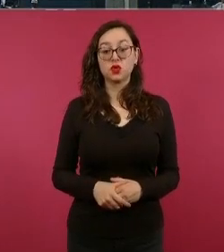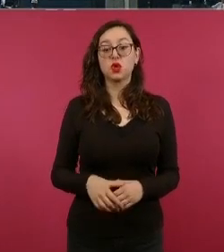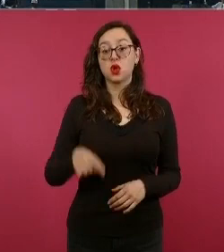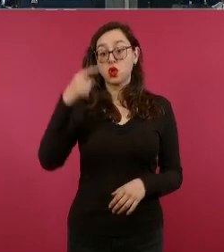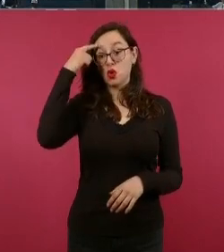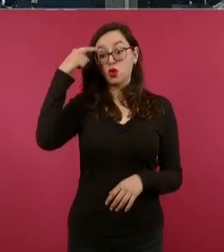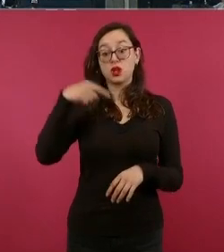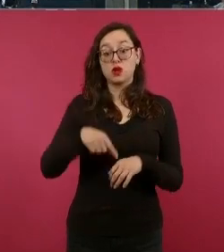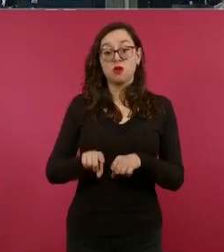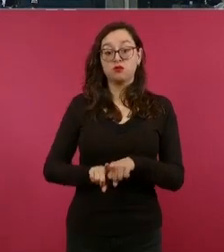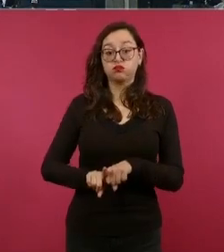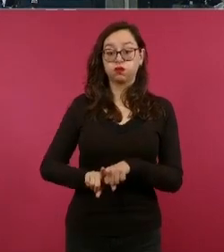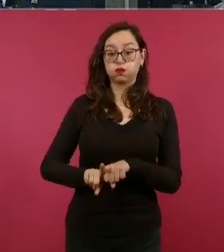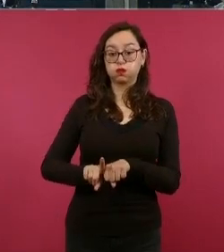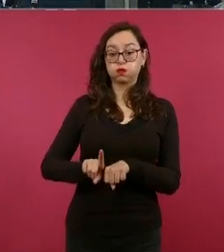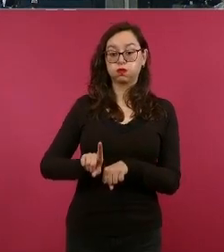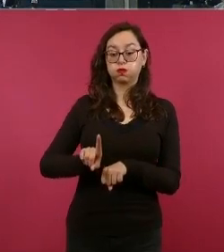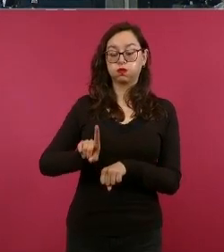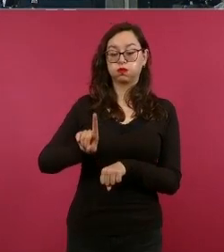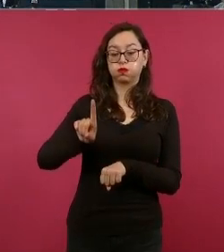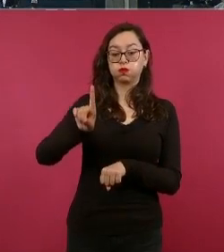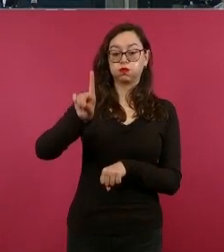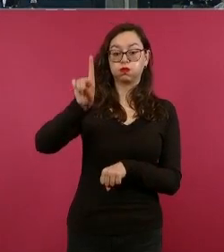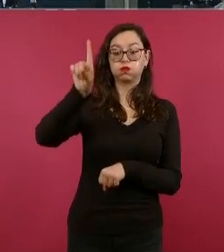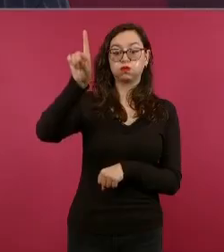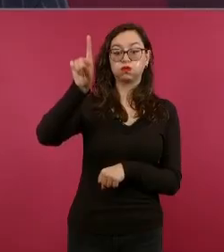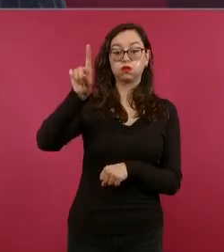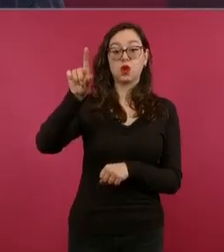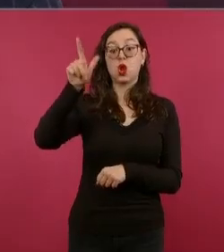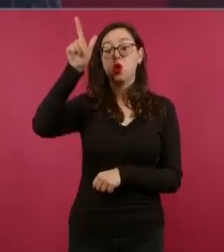luna? Sí, sí. No sé si al.